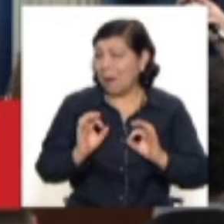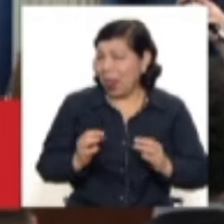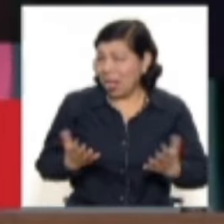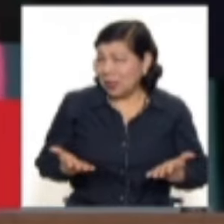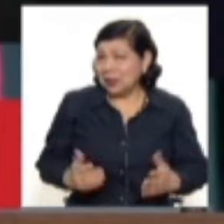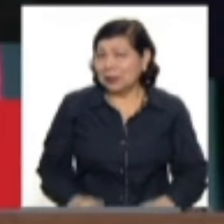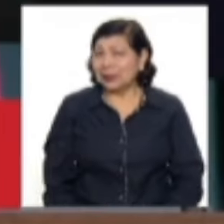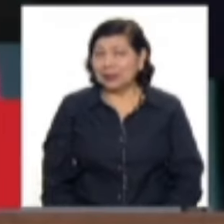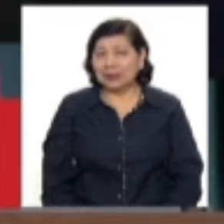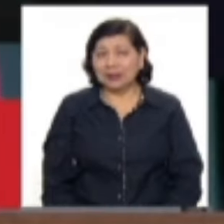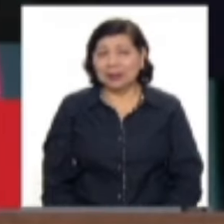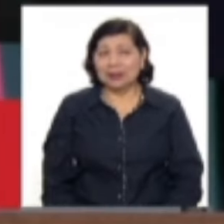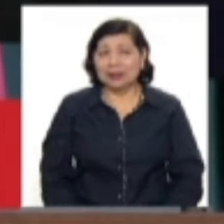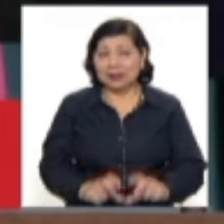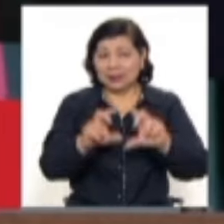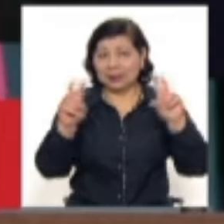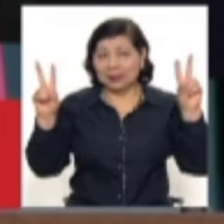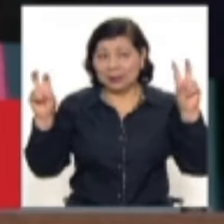peligro.